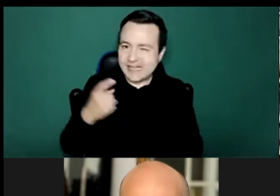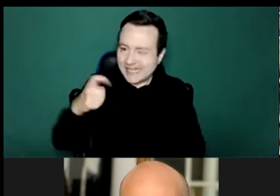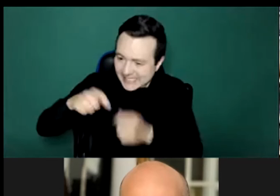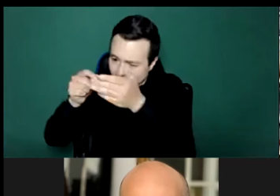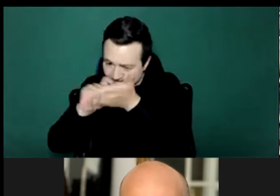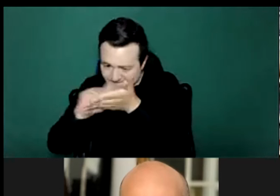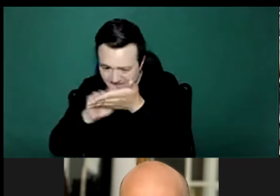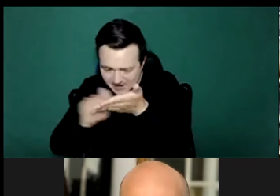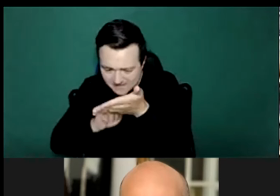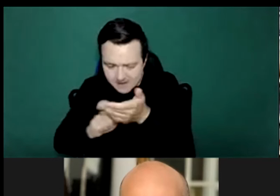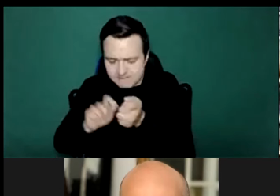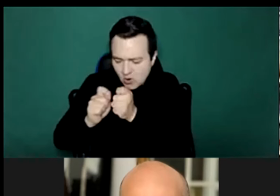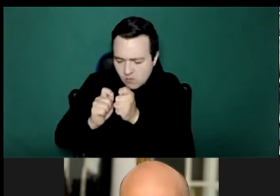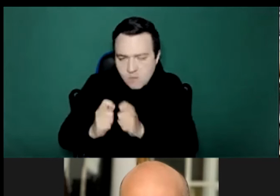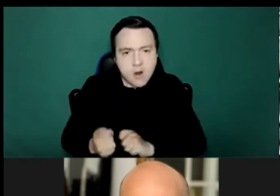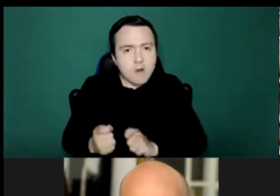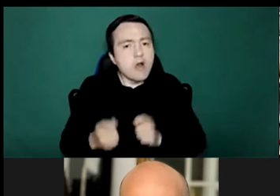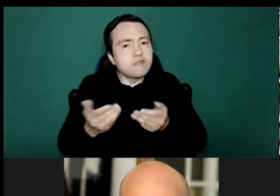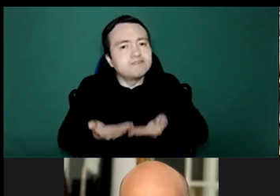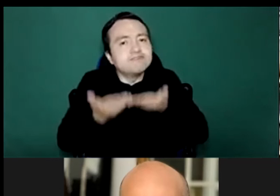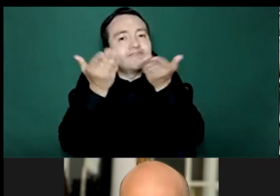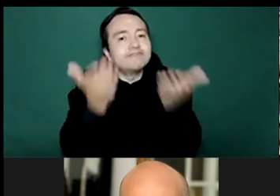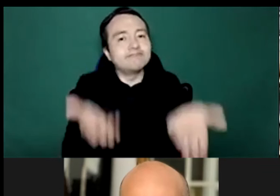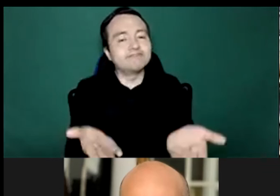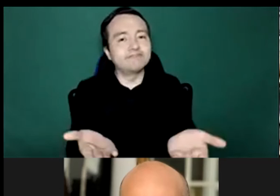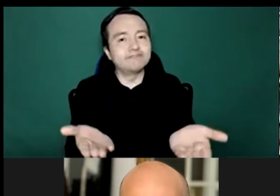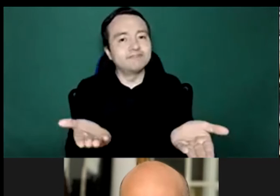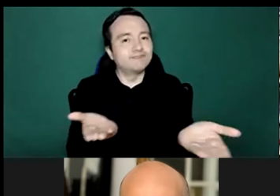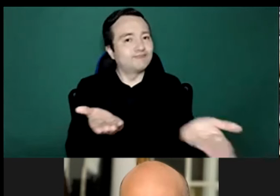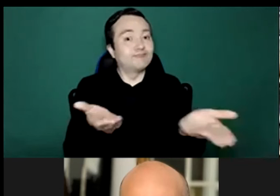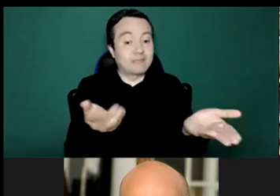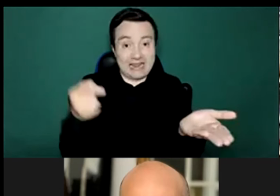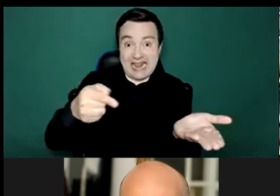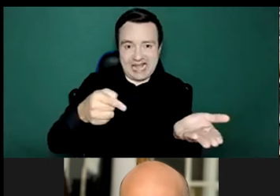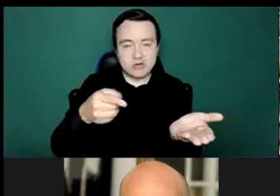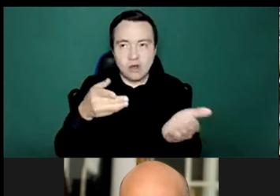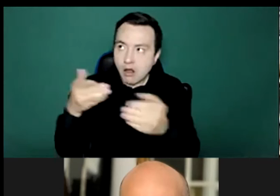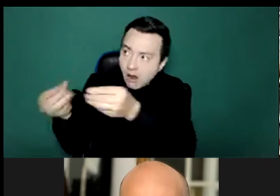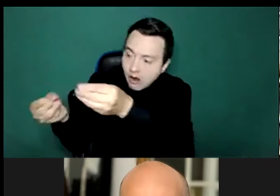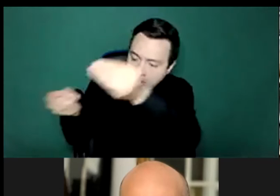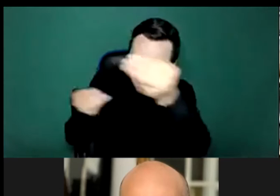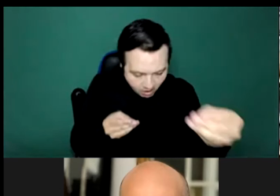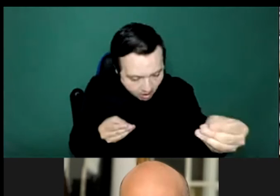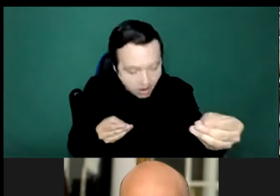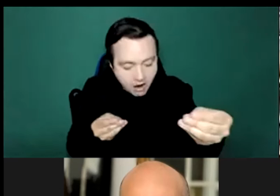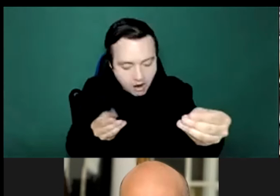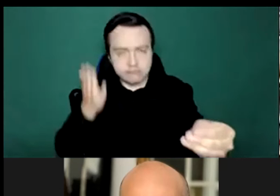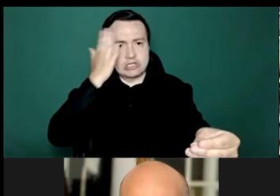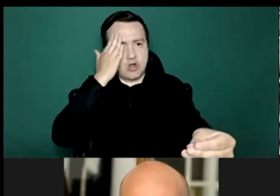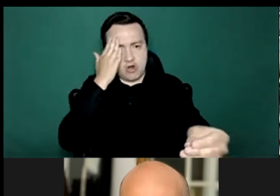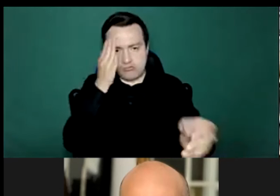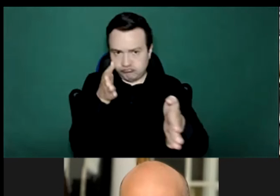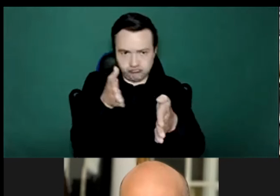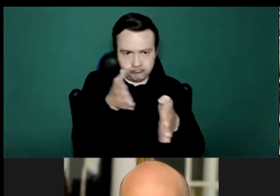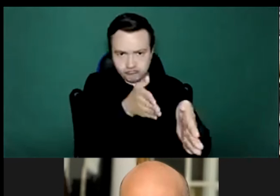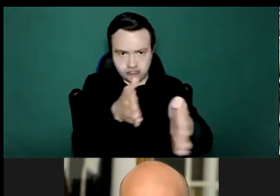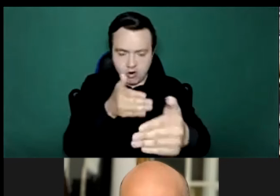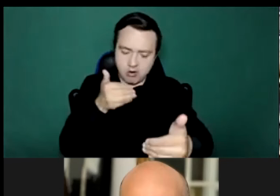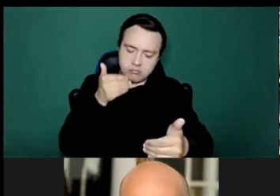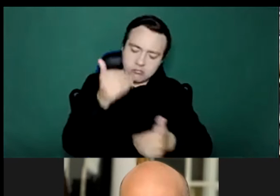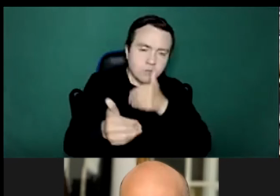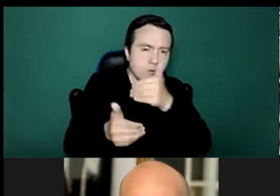establecen precisamente para servir como hoja de ruta para fortalecer los sistemas de salud y avanzar hacia